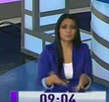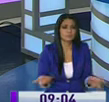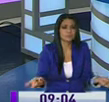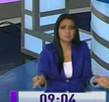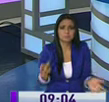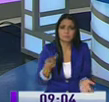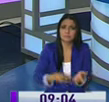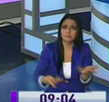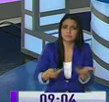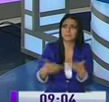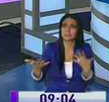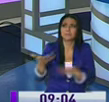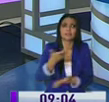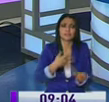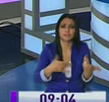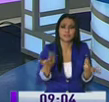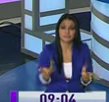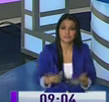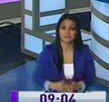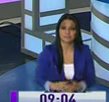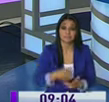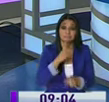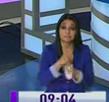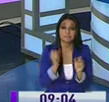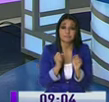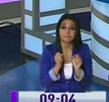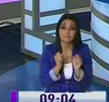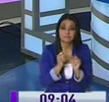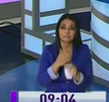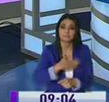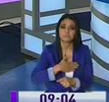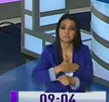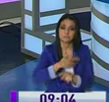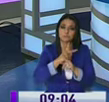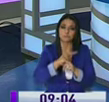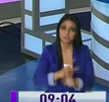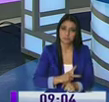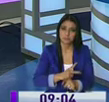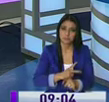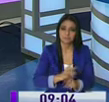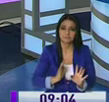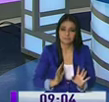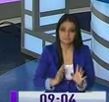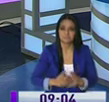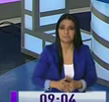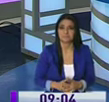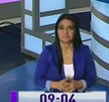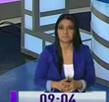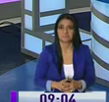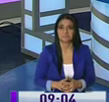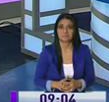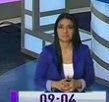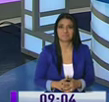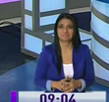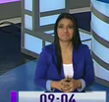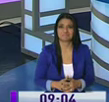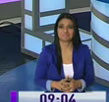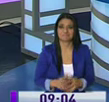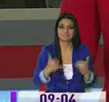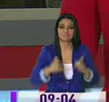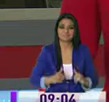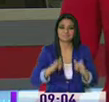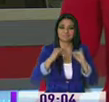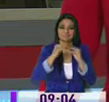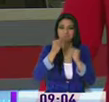este viento y es que hace bastantes días de que por favor adelante cuando salga de su casa nosotros continuamos con más